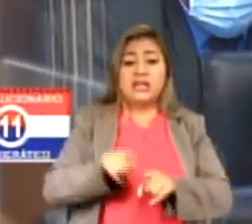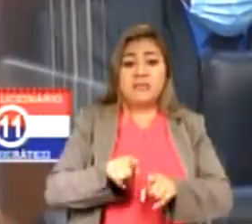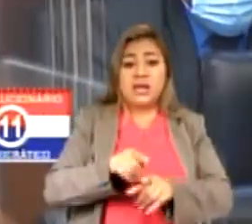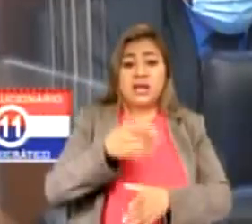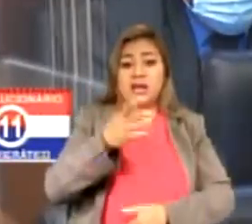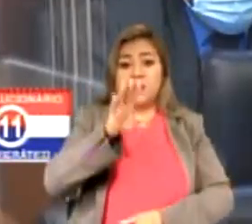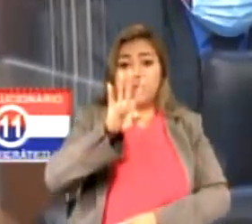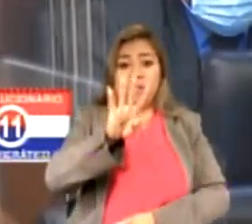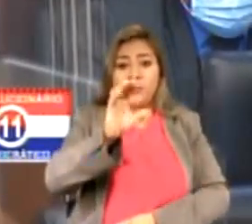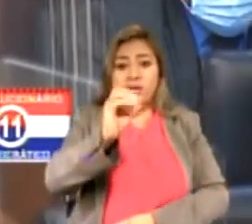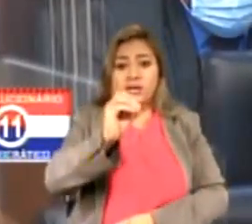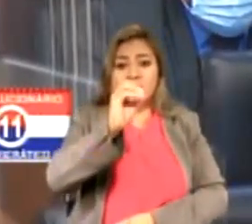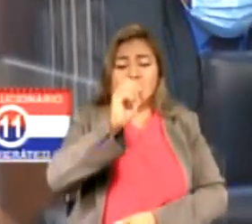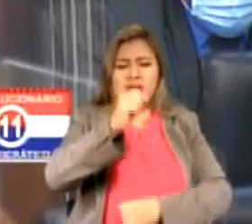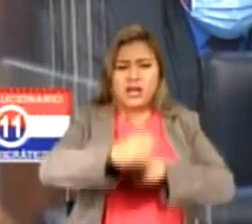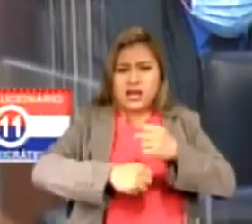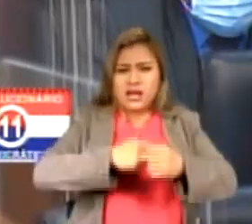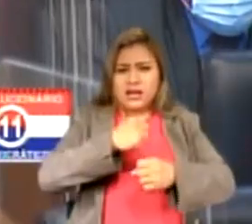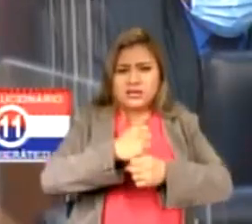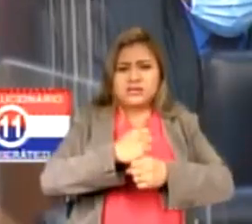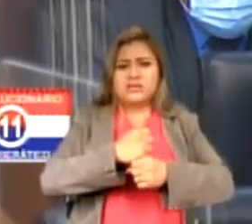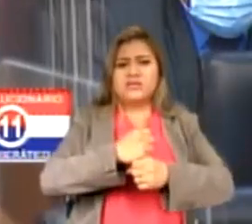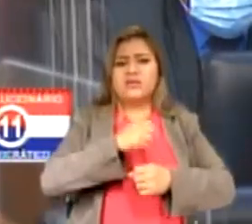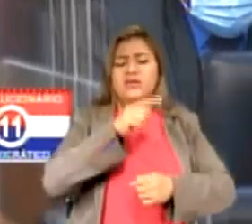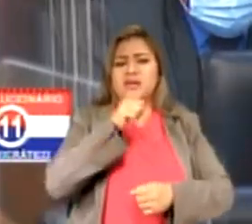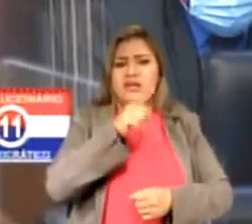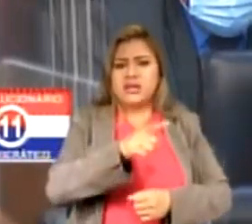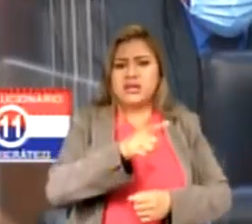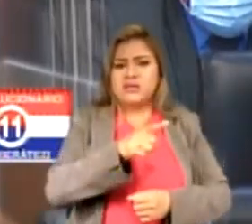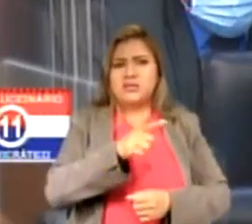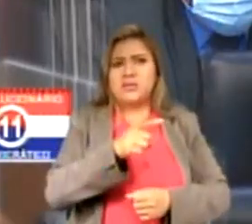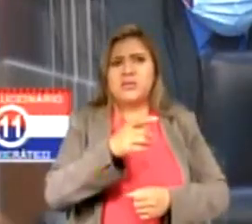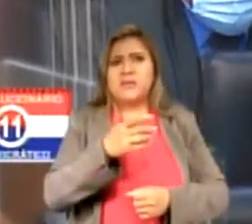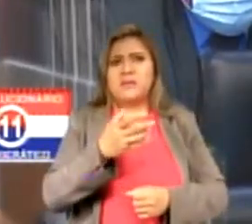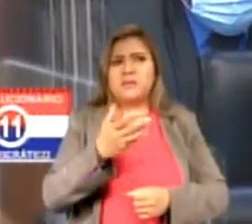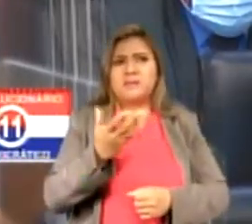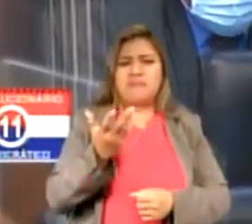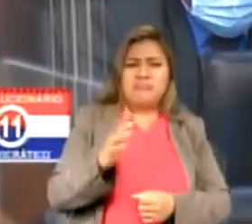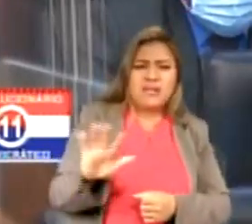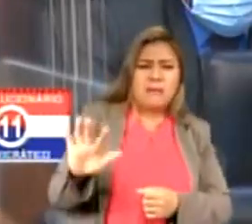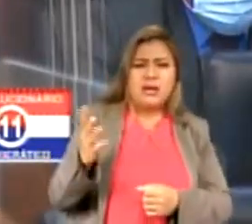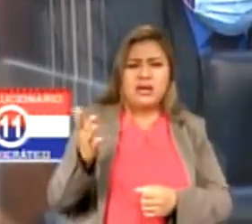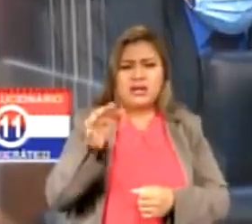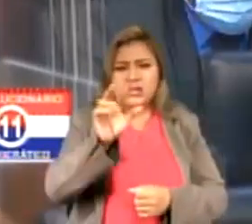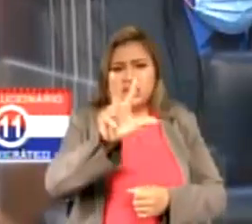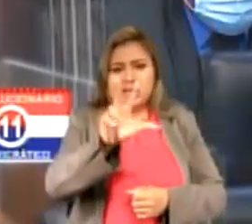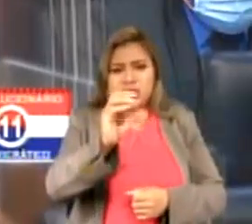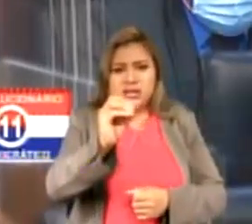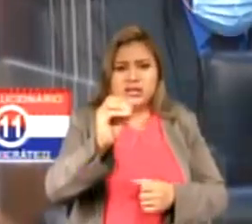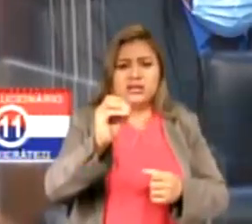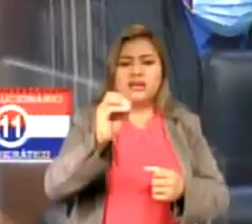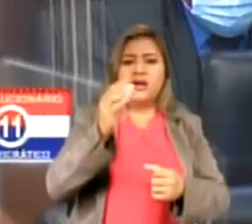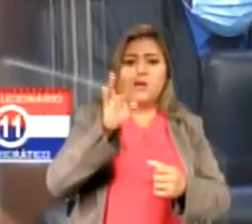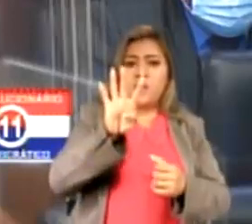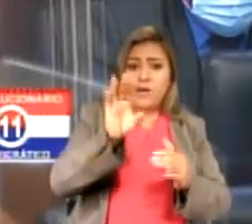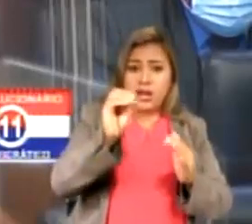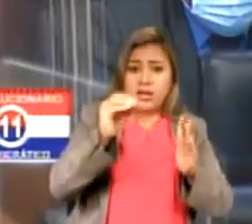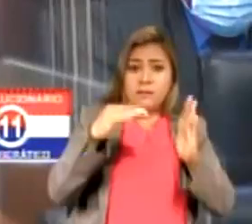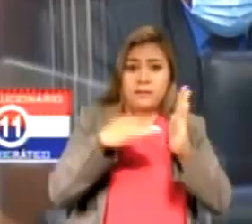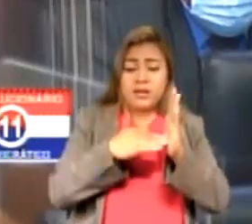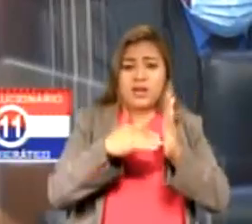40 años ellos habían evadido más de entre 30 a 40 mil millones de